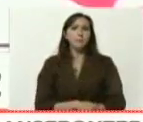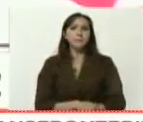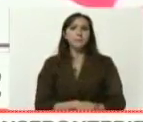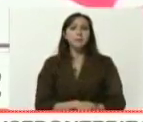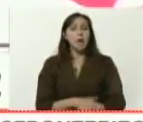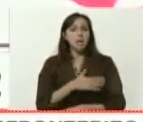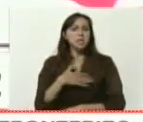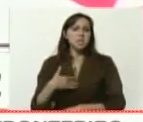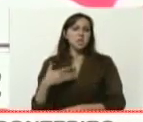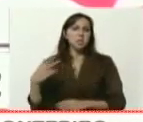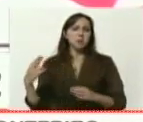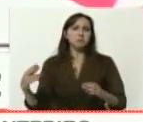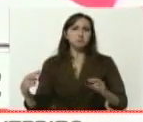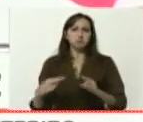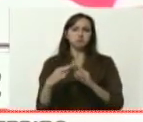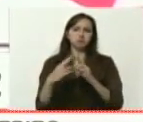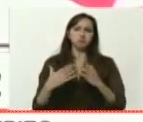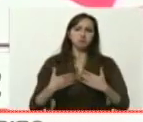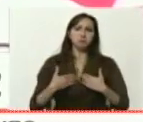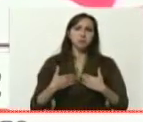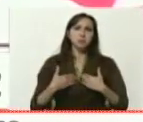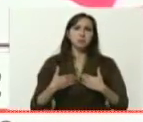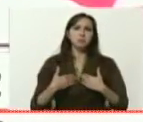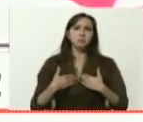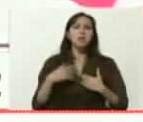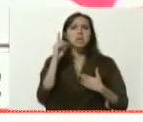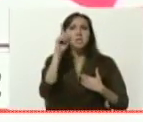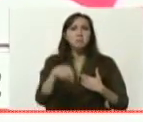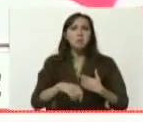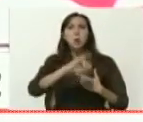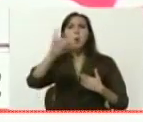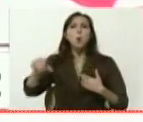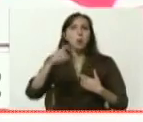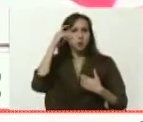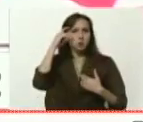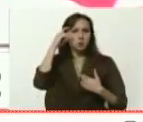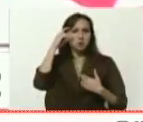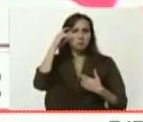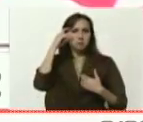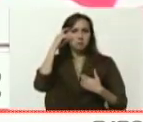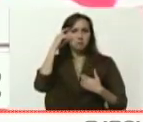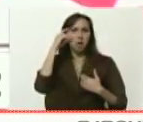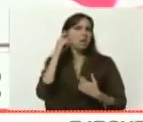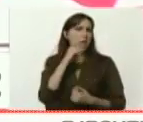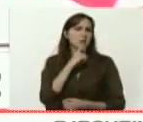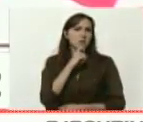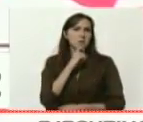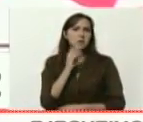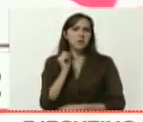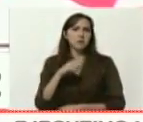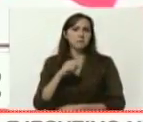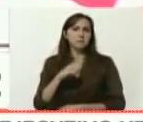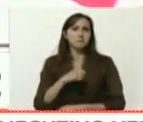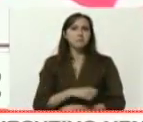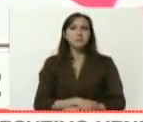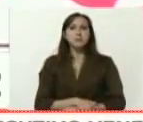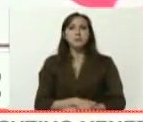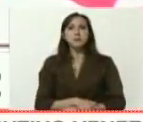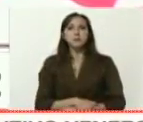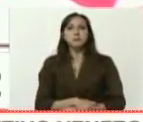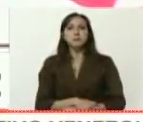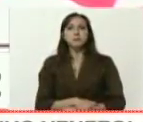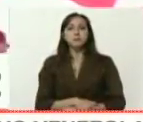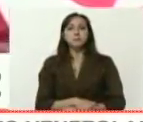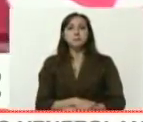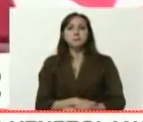reunirse conmigo y con Jorge Rodríguez. Bueno, Jorge, vigilado todo el tiempo, no fue fácil. Hubo que preparar eso